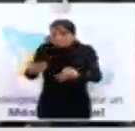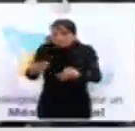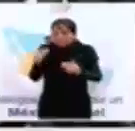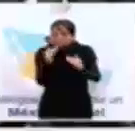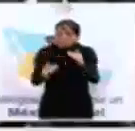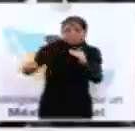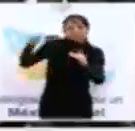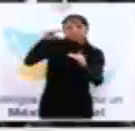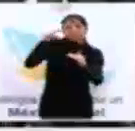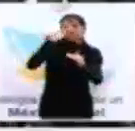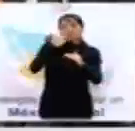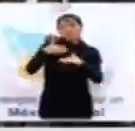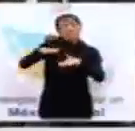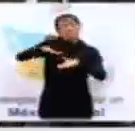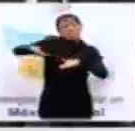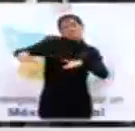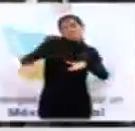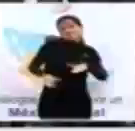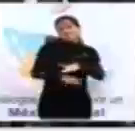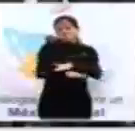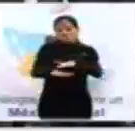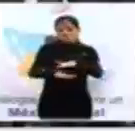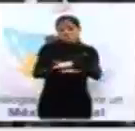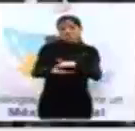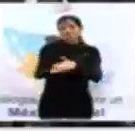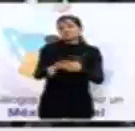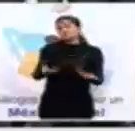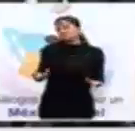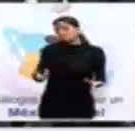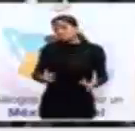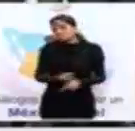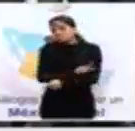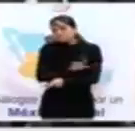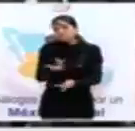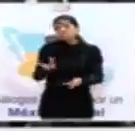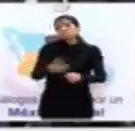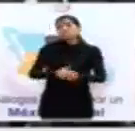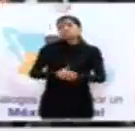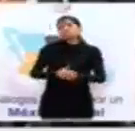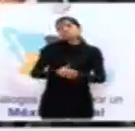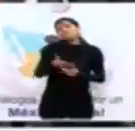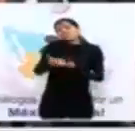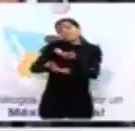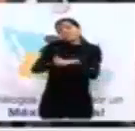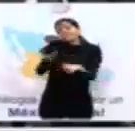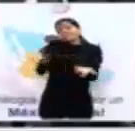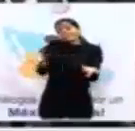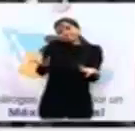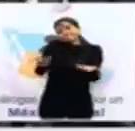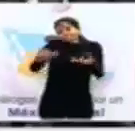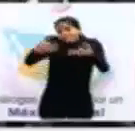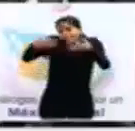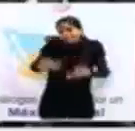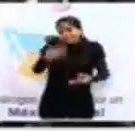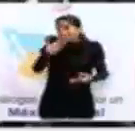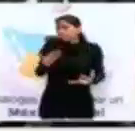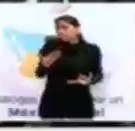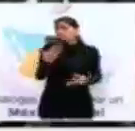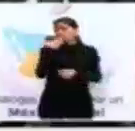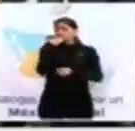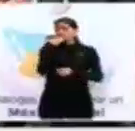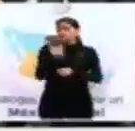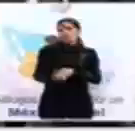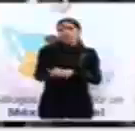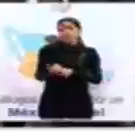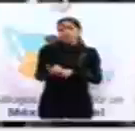secundaria, pueda darle la vuelta a su vida, es muy complicado porque los servicios que enfrenta son en general